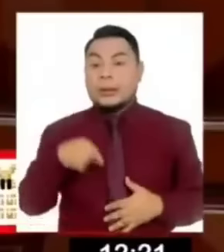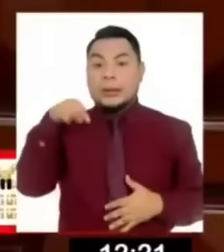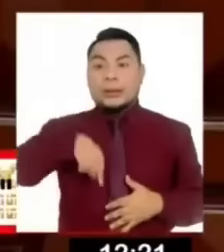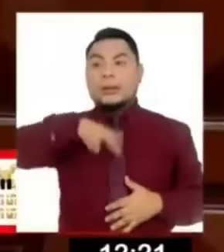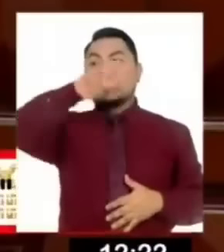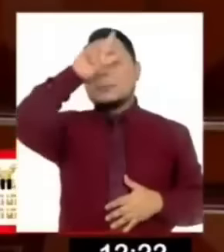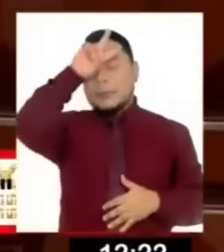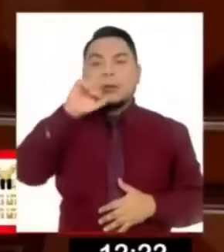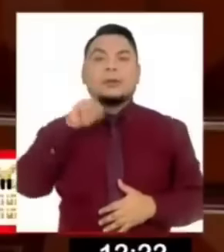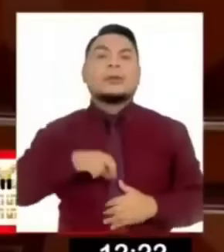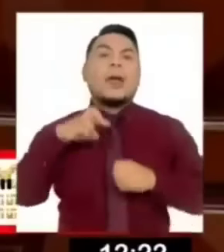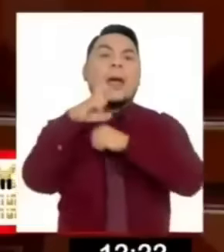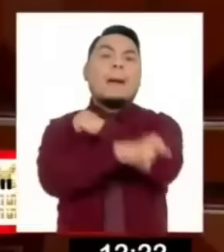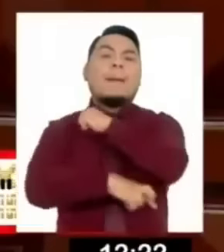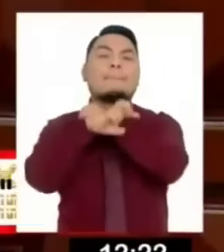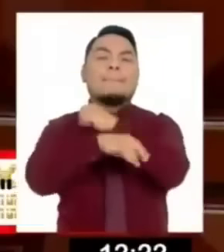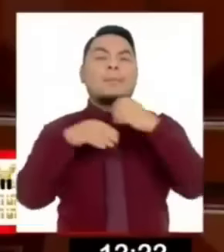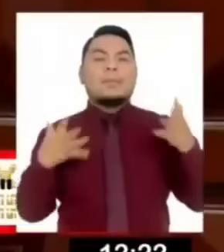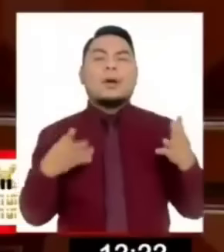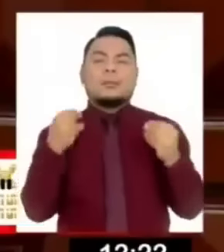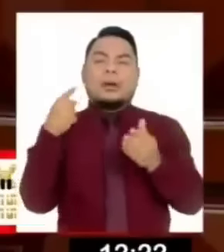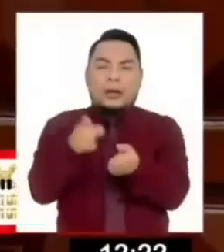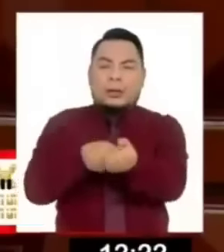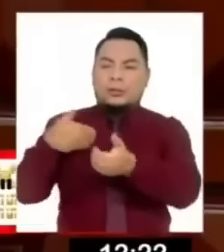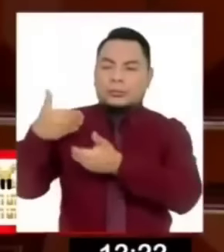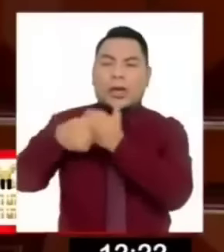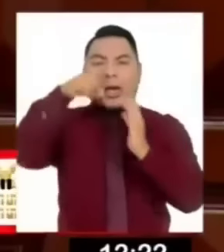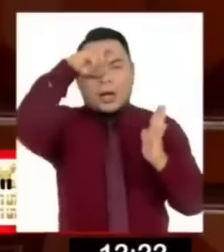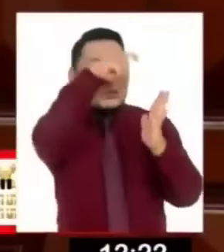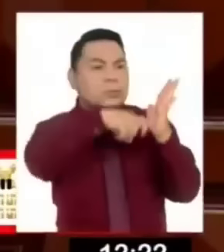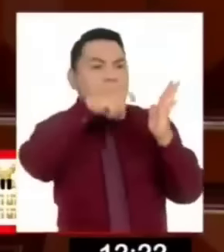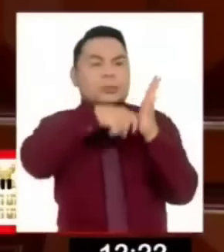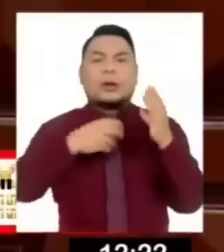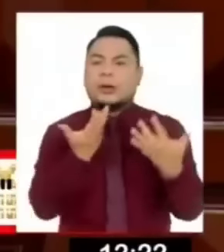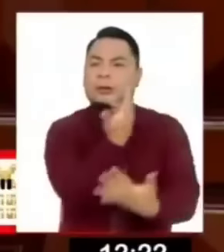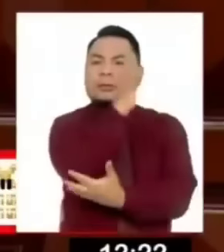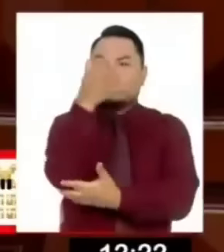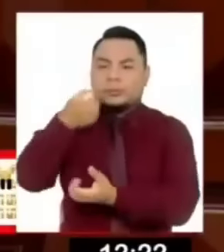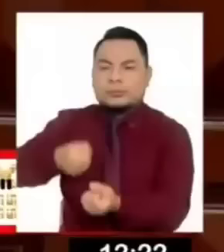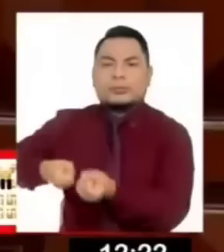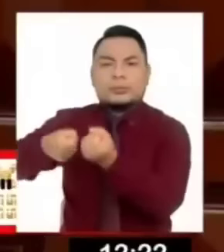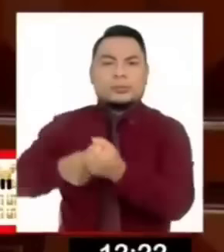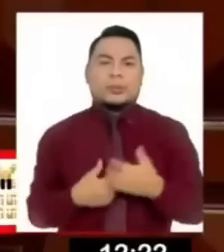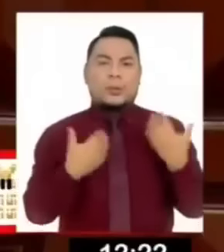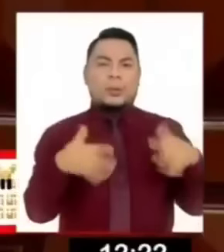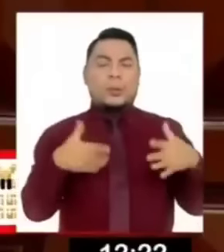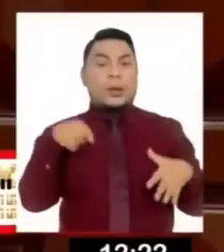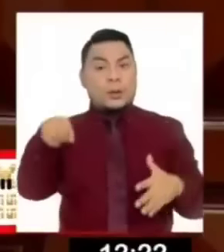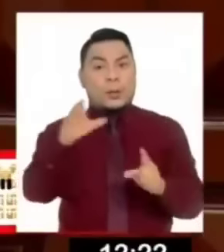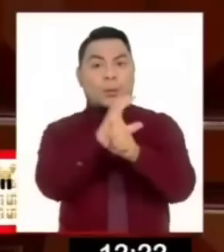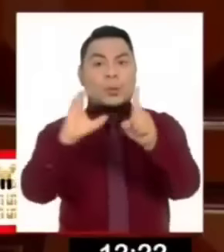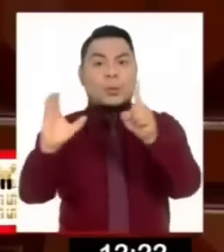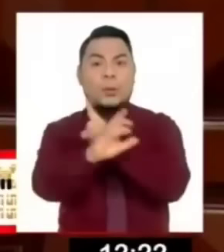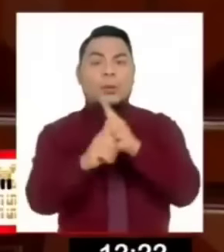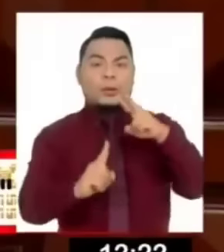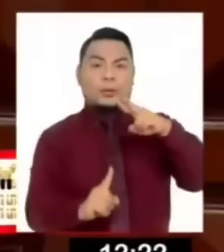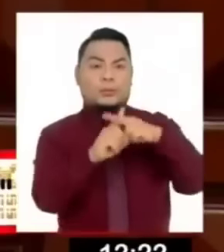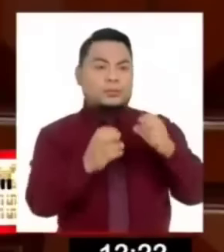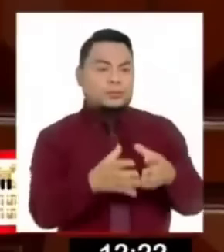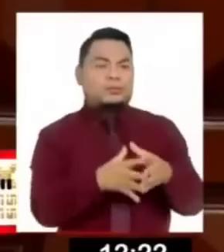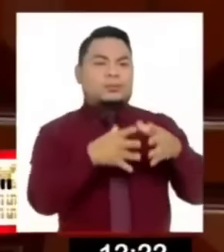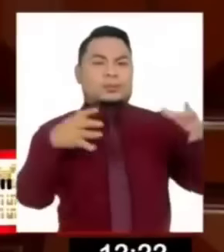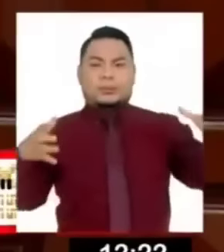Perú es un país de milenaria tradición minera y agrícola. Todas las culturas que florecieron en el territorio nos